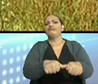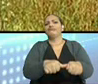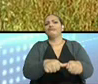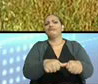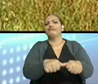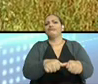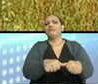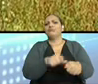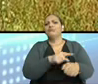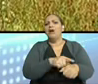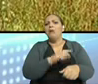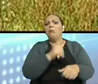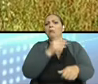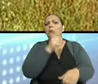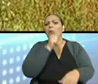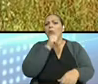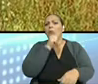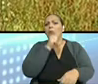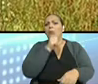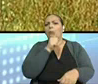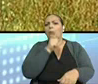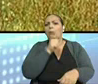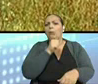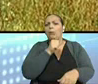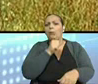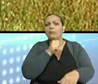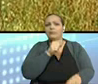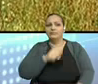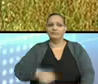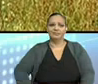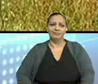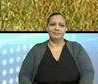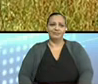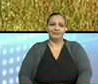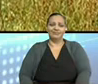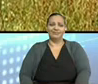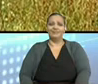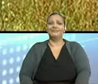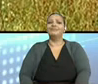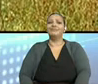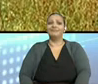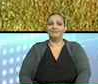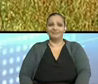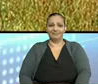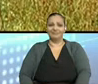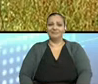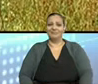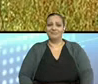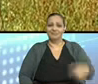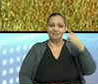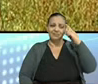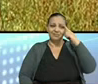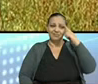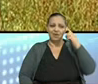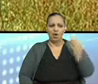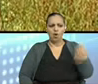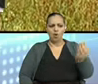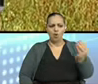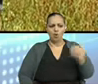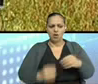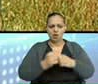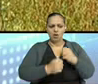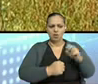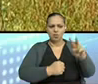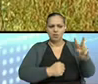en vaticinales lo que puede pasar. Pero 34 años un ser humano normal, común y corriente, no puede sobrevivir. Mayrita. Se escapó. Pero